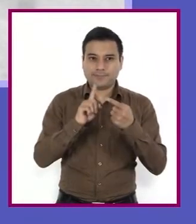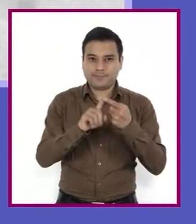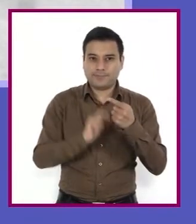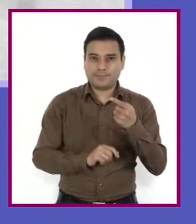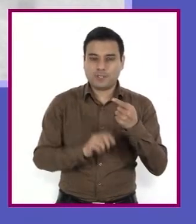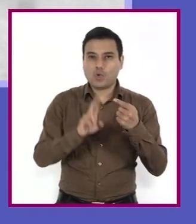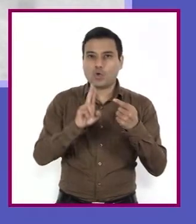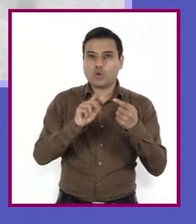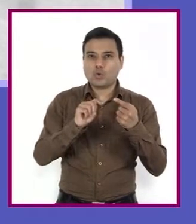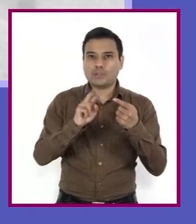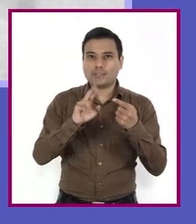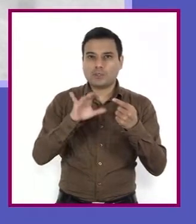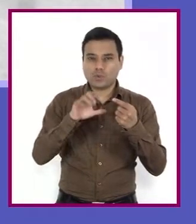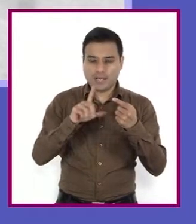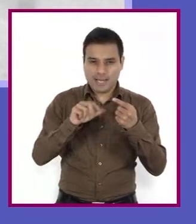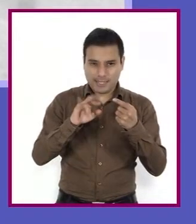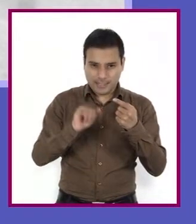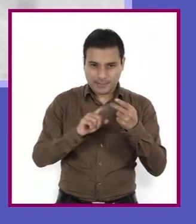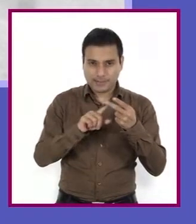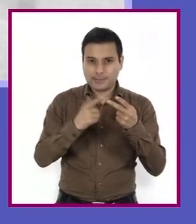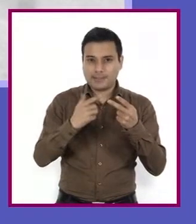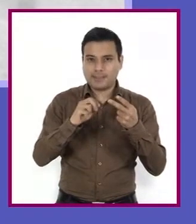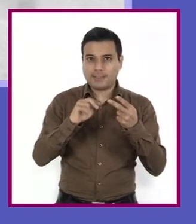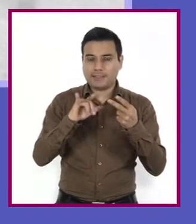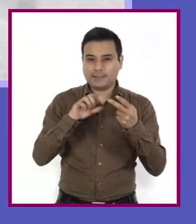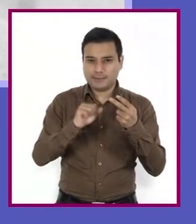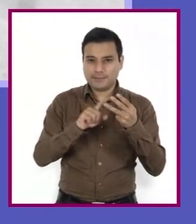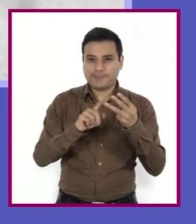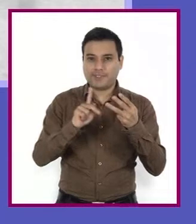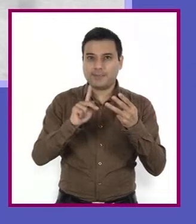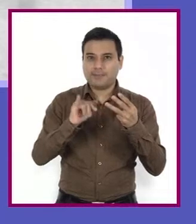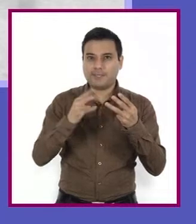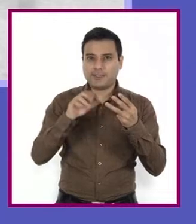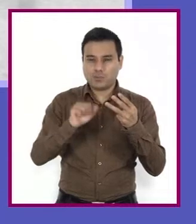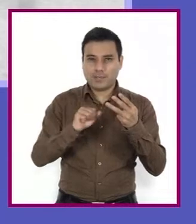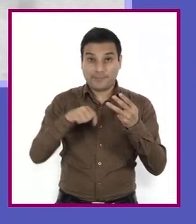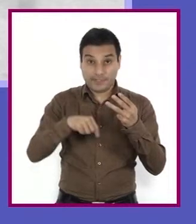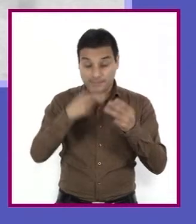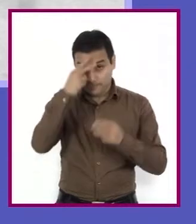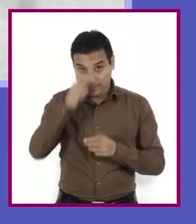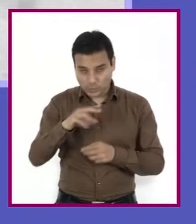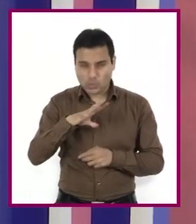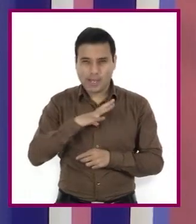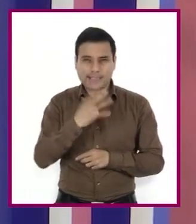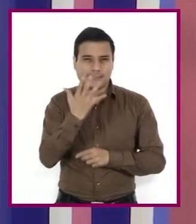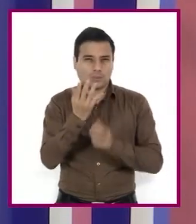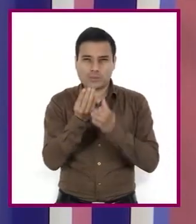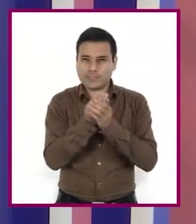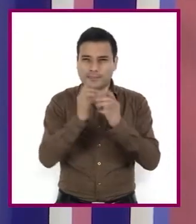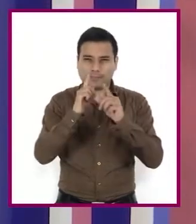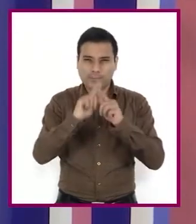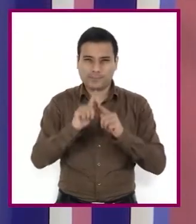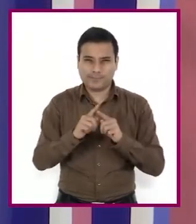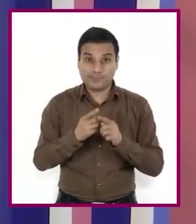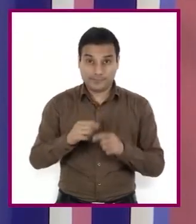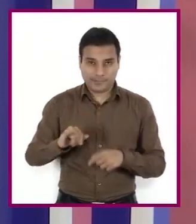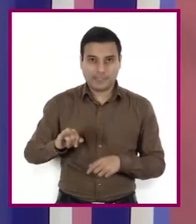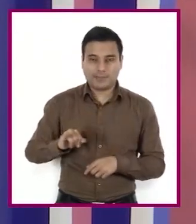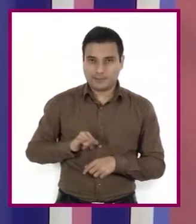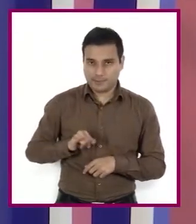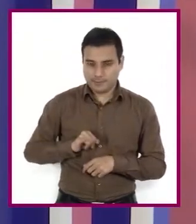Genicia y Pinguícula. En México se pueden encontrar 50 especies. Interesante el